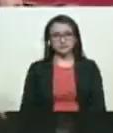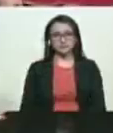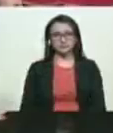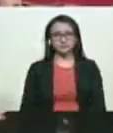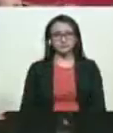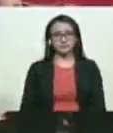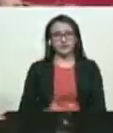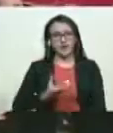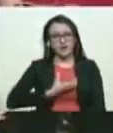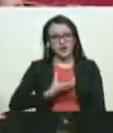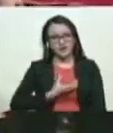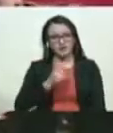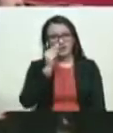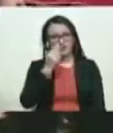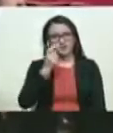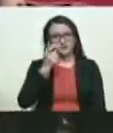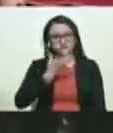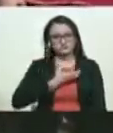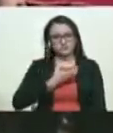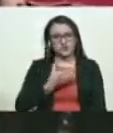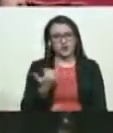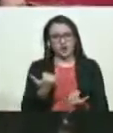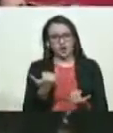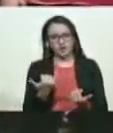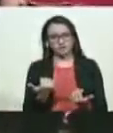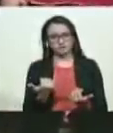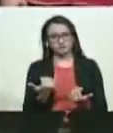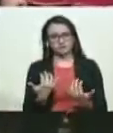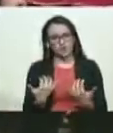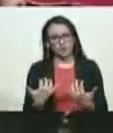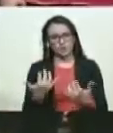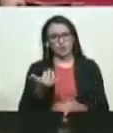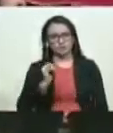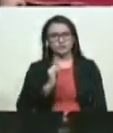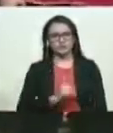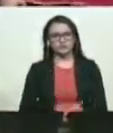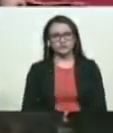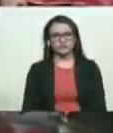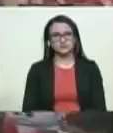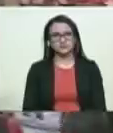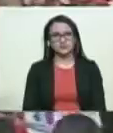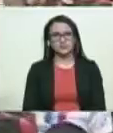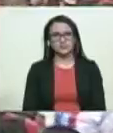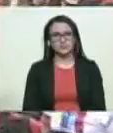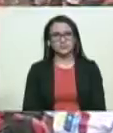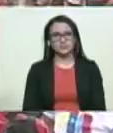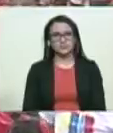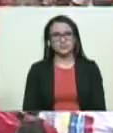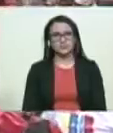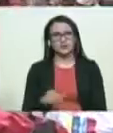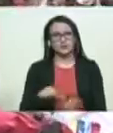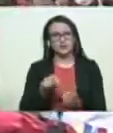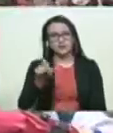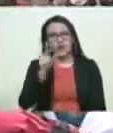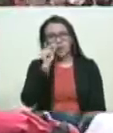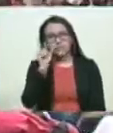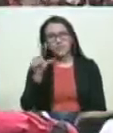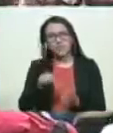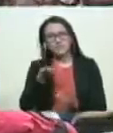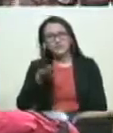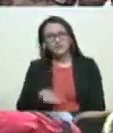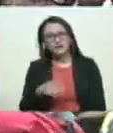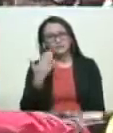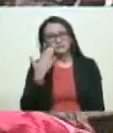alcalde alcaldesa compañero presente willington holland en la wellington que no lo ha saludado